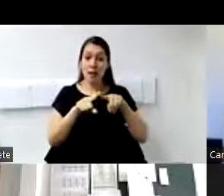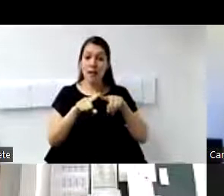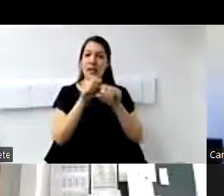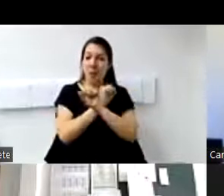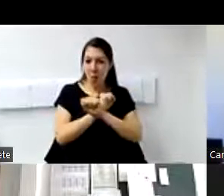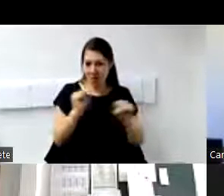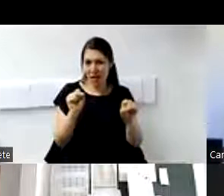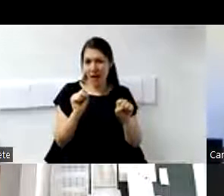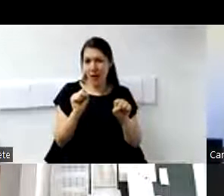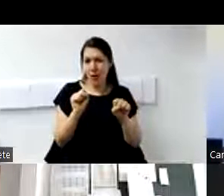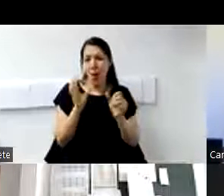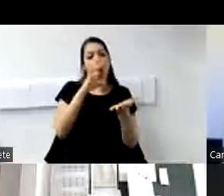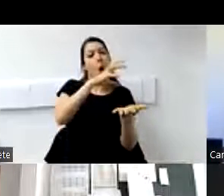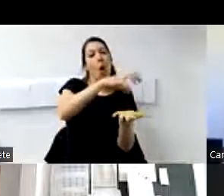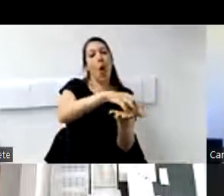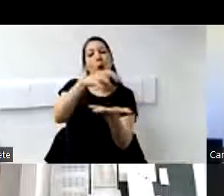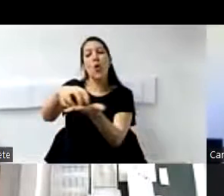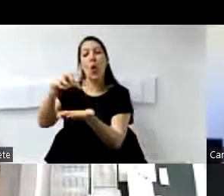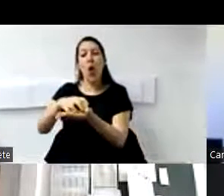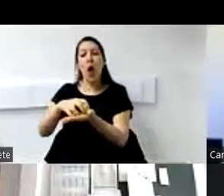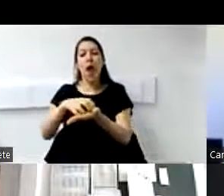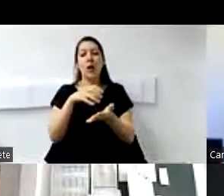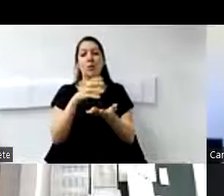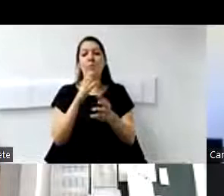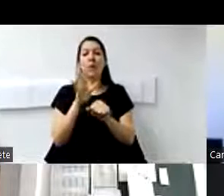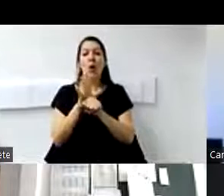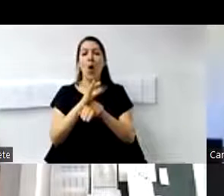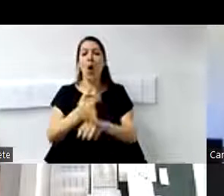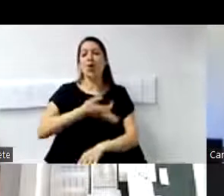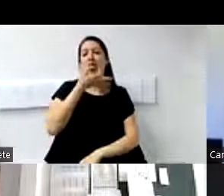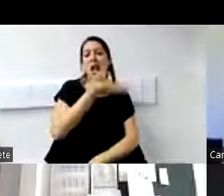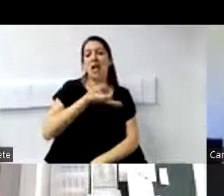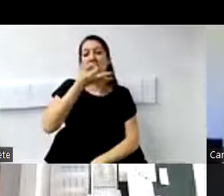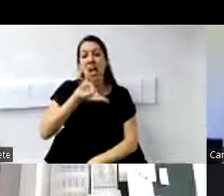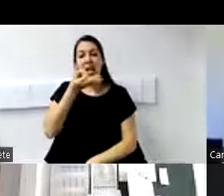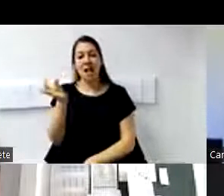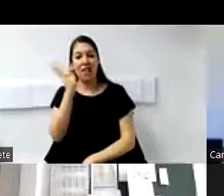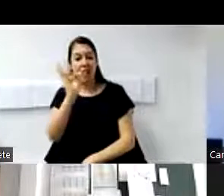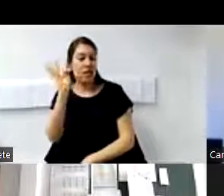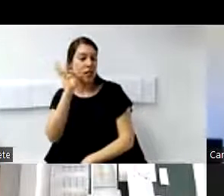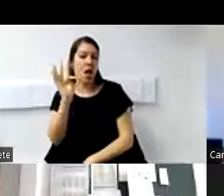este tipo de charlas a docentes, a estudiantes,